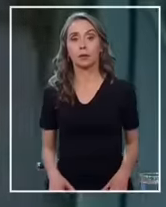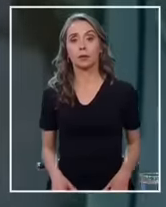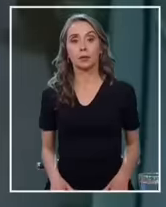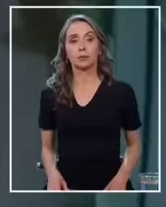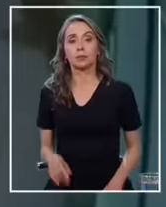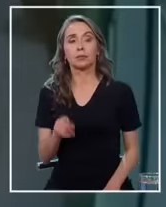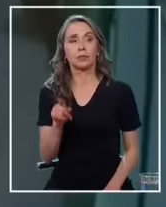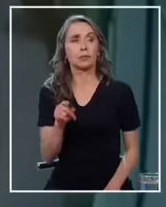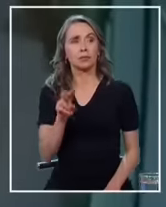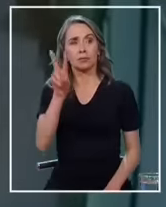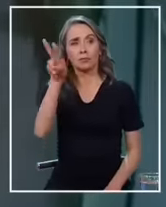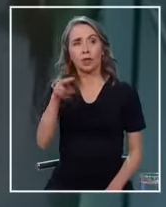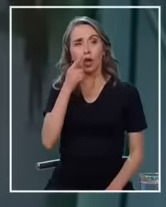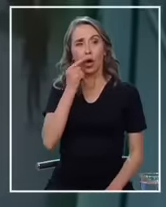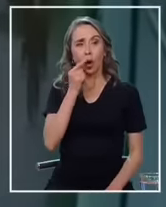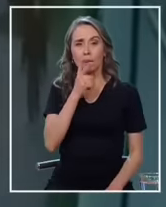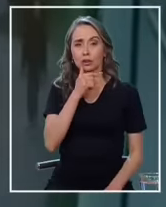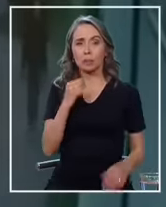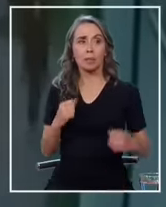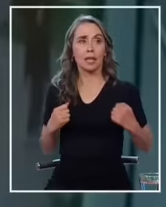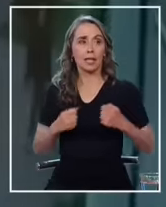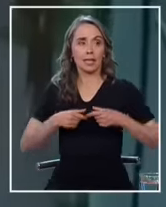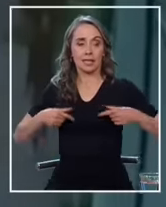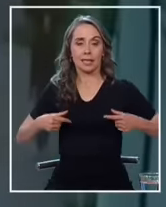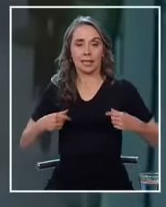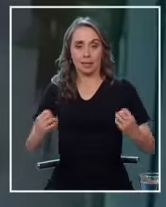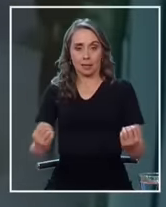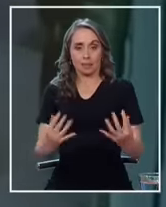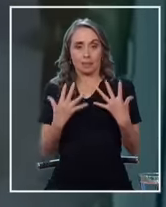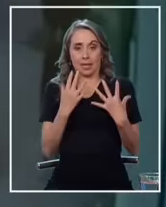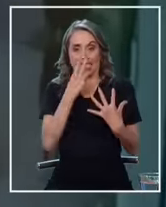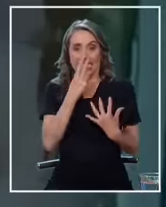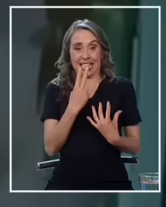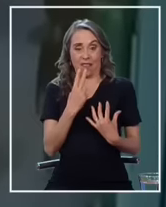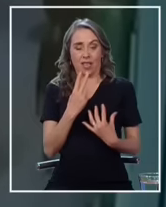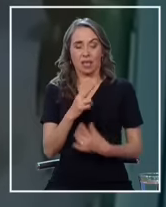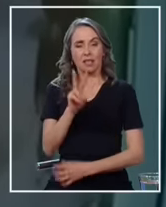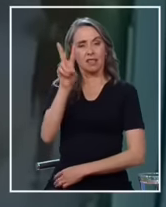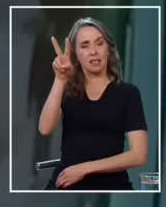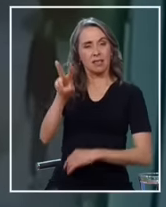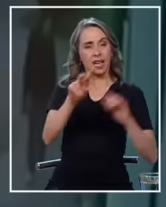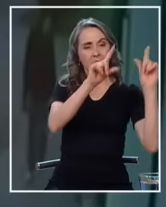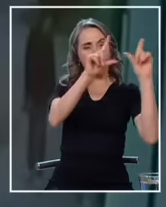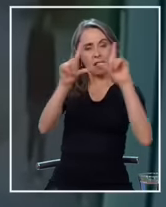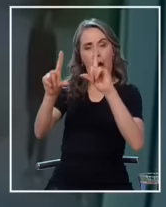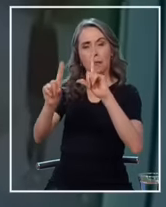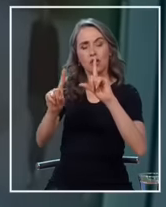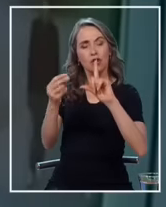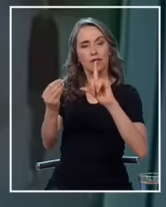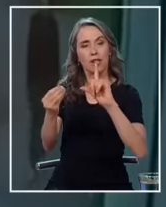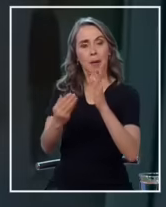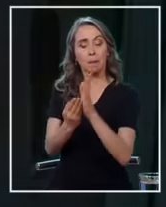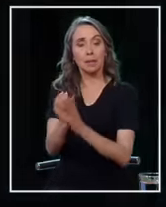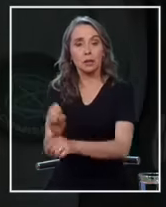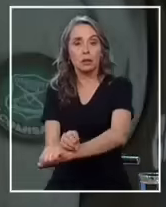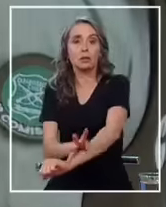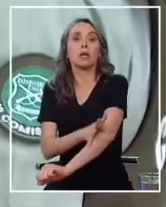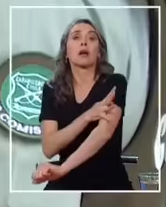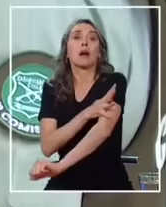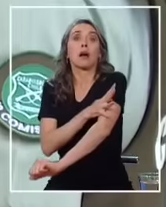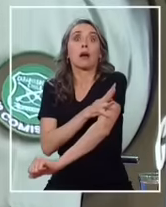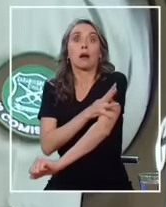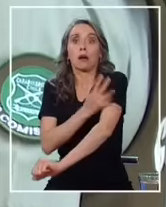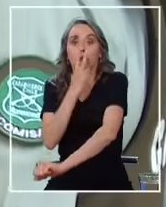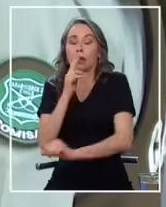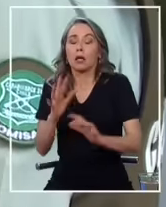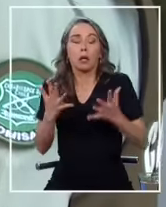La sospechosa actitud de este hombre con chaleco reflectante da la sensación de que algo no anda bien. Es el inicio de un macabro caso que